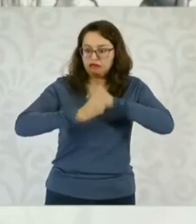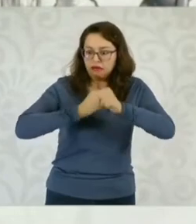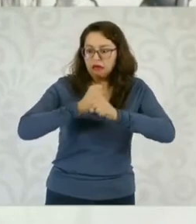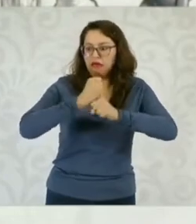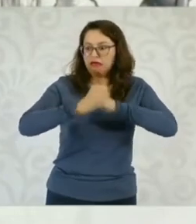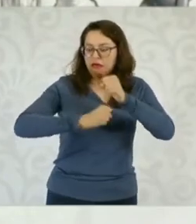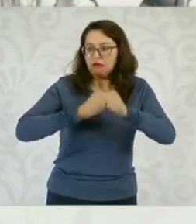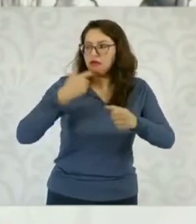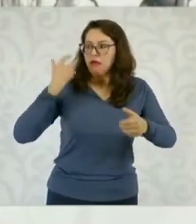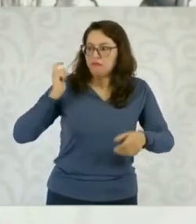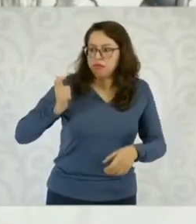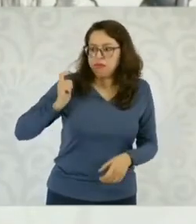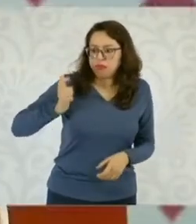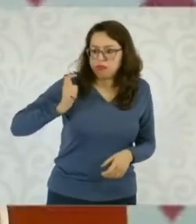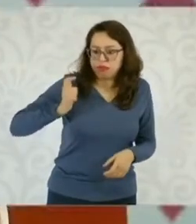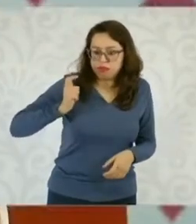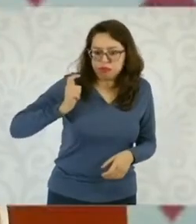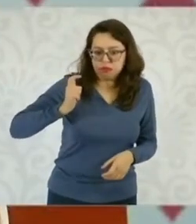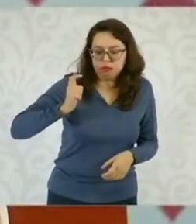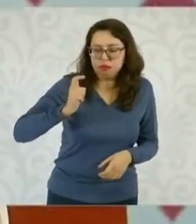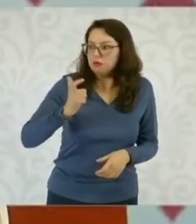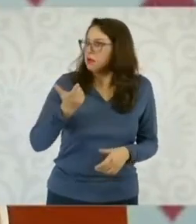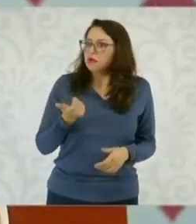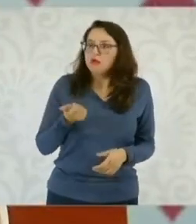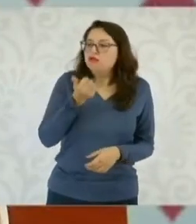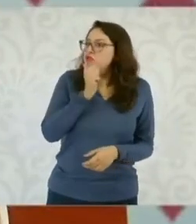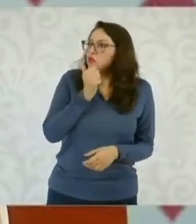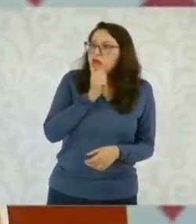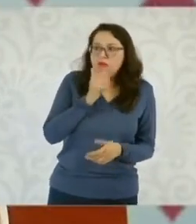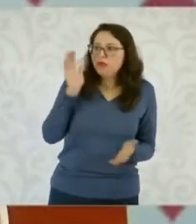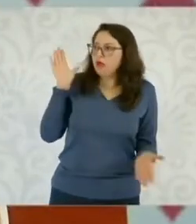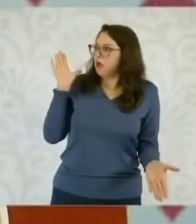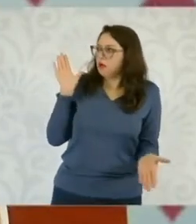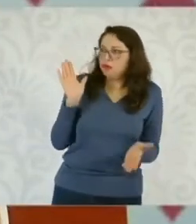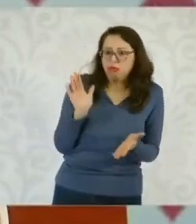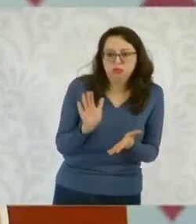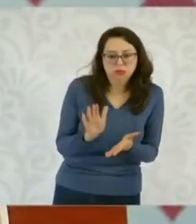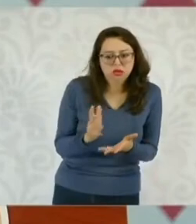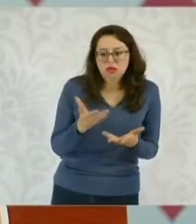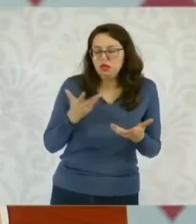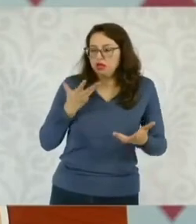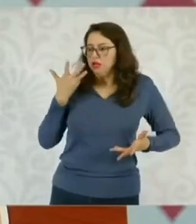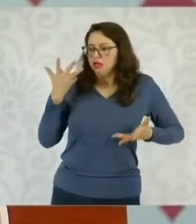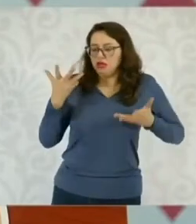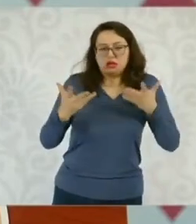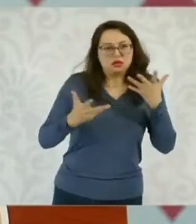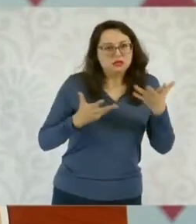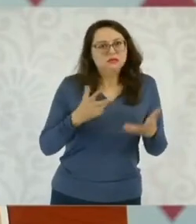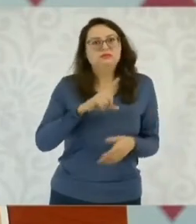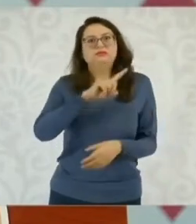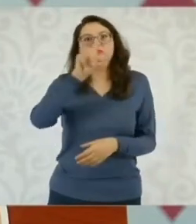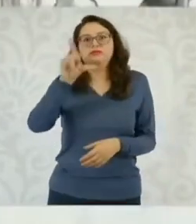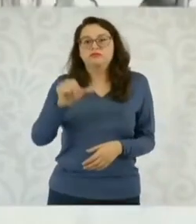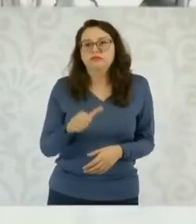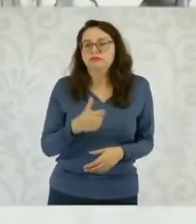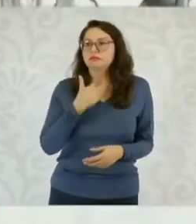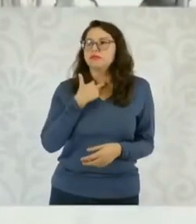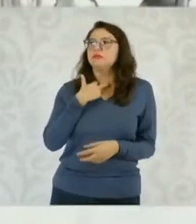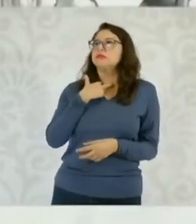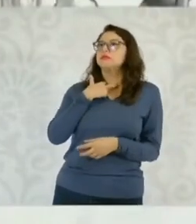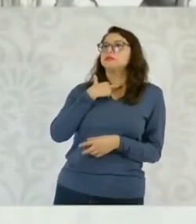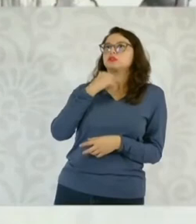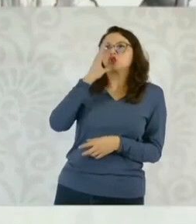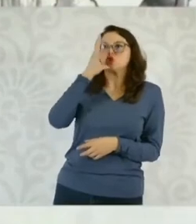en un lugar en donde ya no aportaban al Infonavit, pues se quedaban con la deuda del Infonavit. O algunos